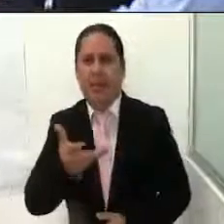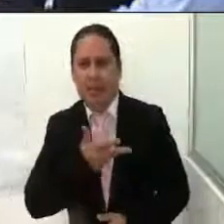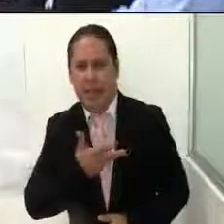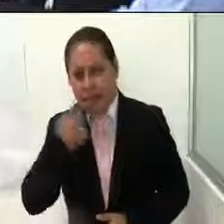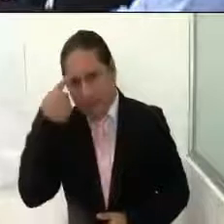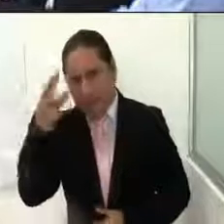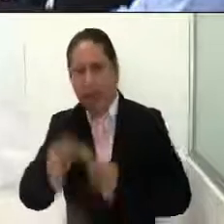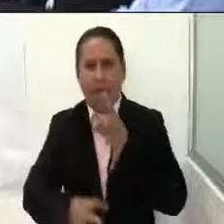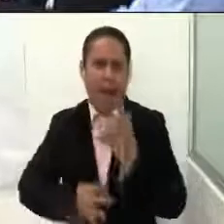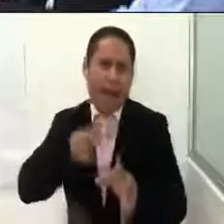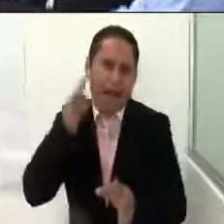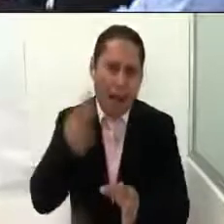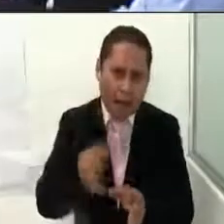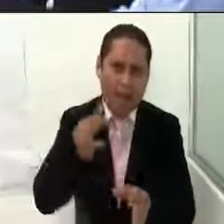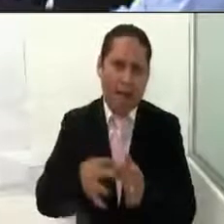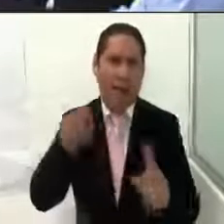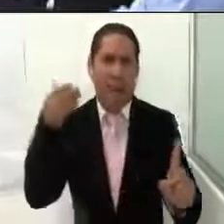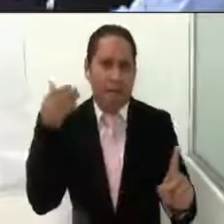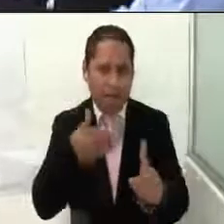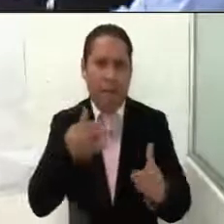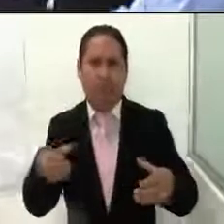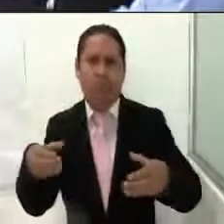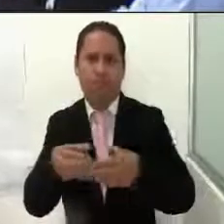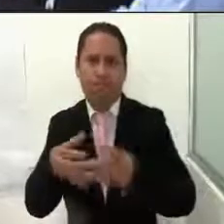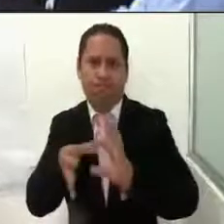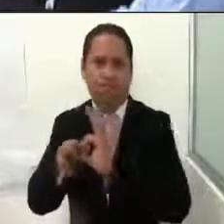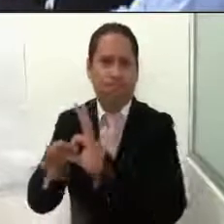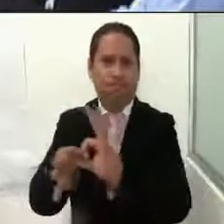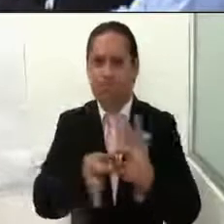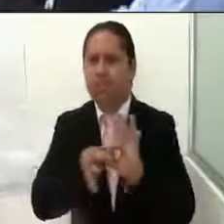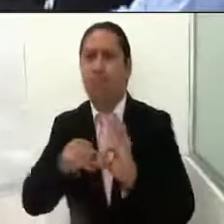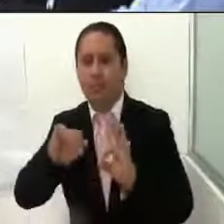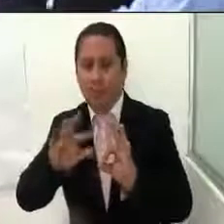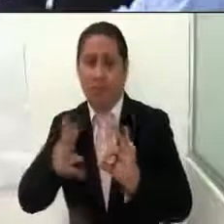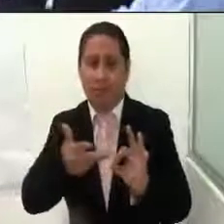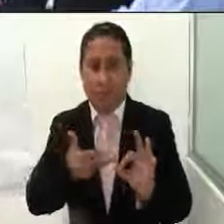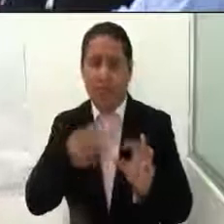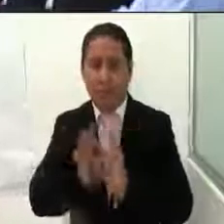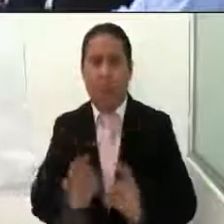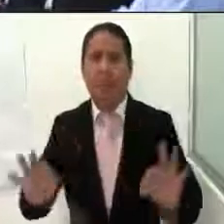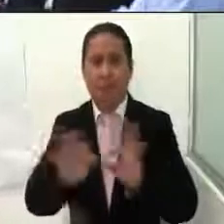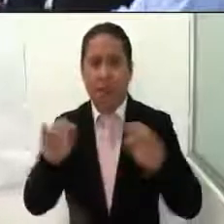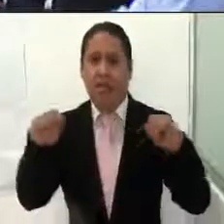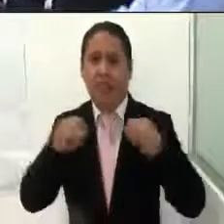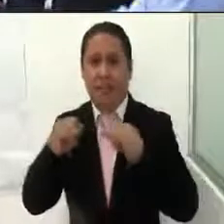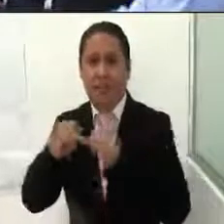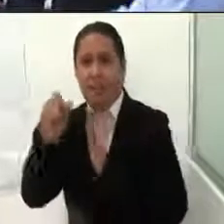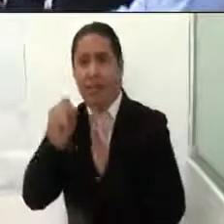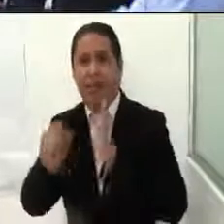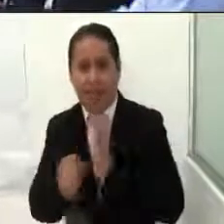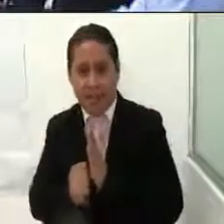cumplir los fines colectivos resulta indispensable que sus instituciones sistemas y procedimientos